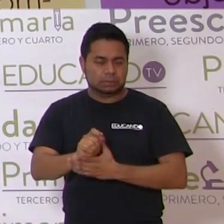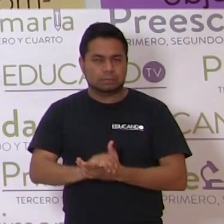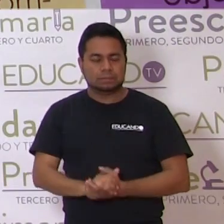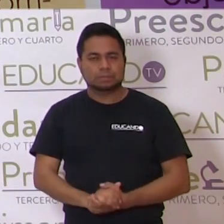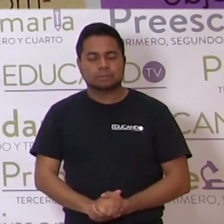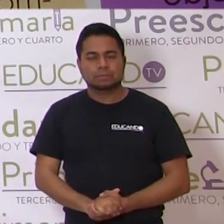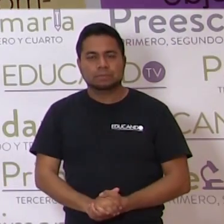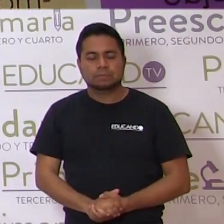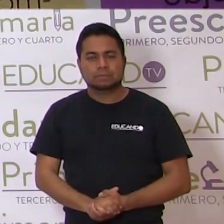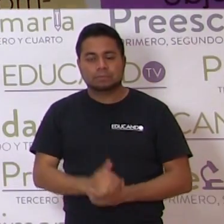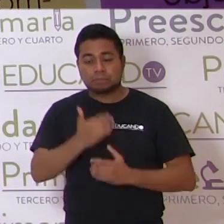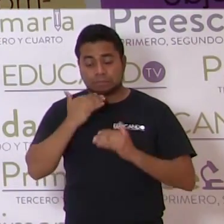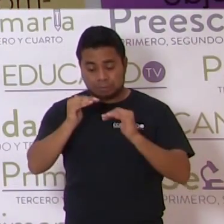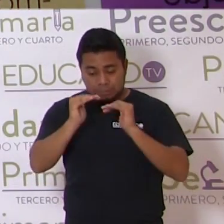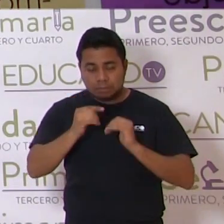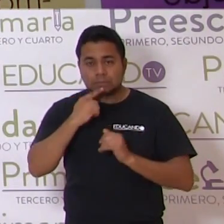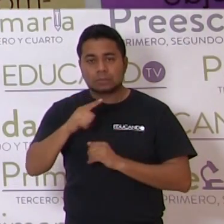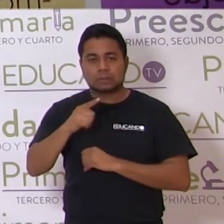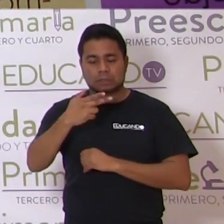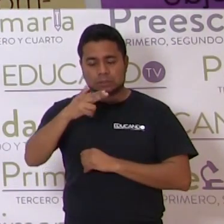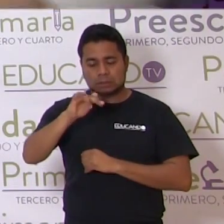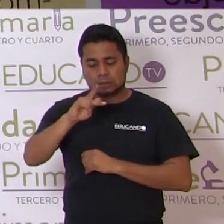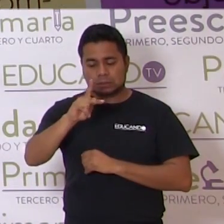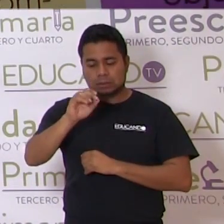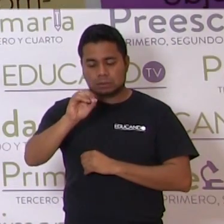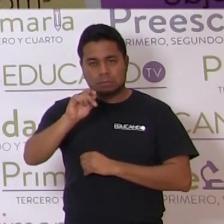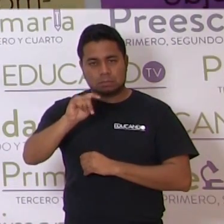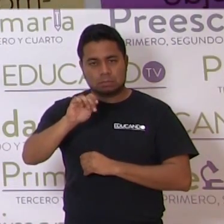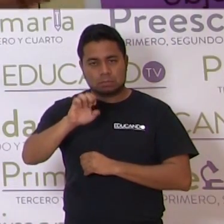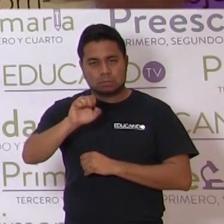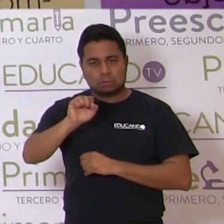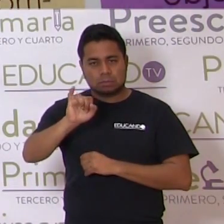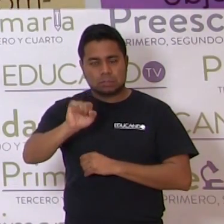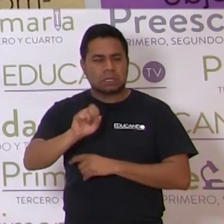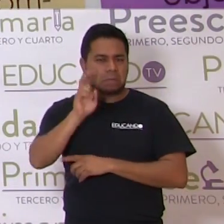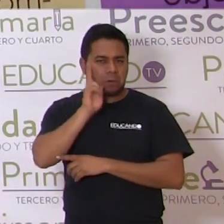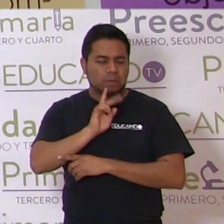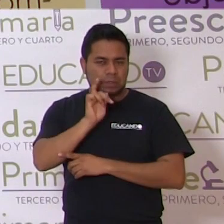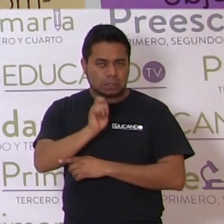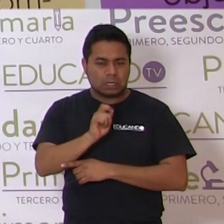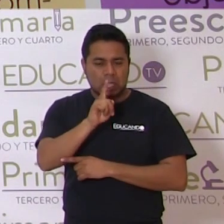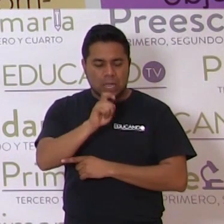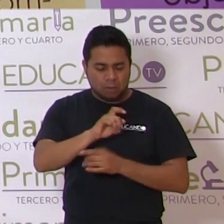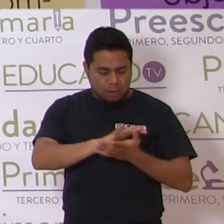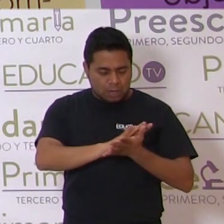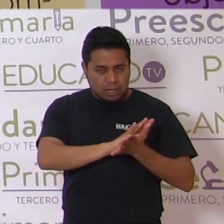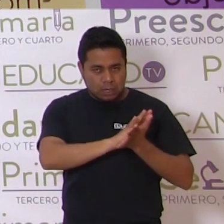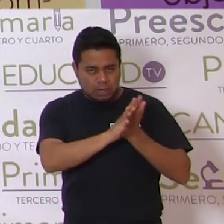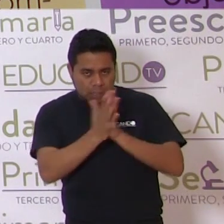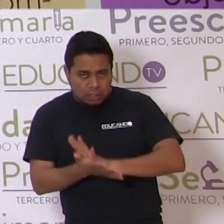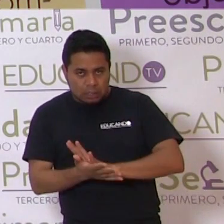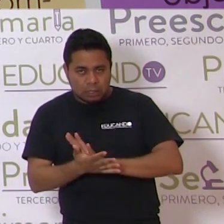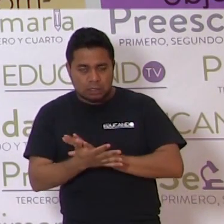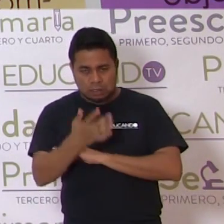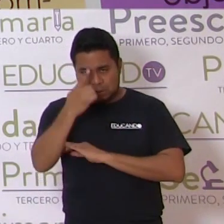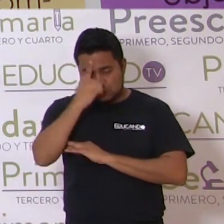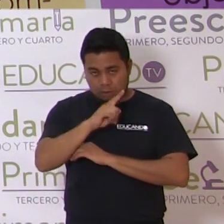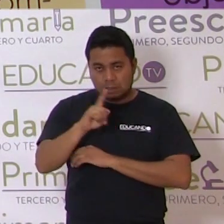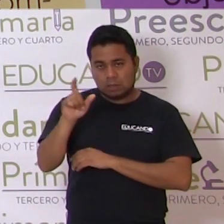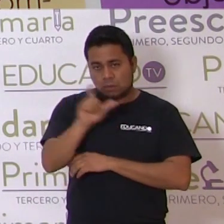bien. Abajo dice hipótesis. El agua cambia de estado físico a